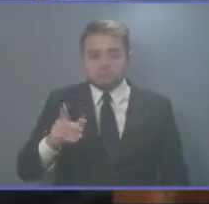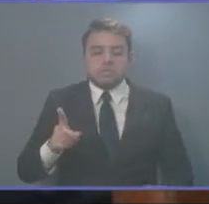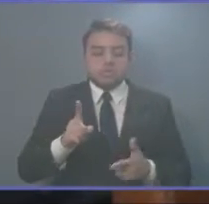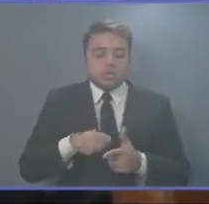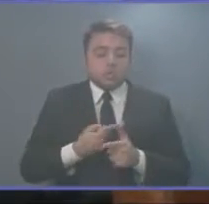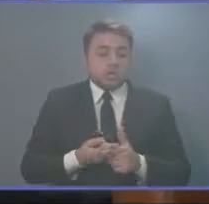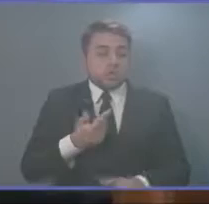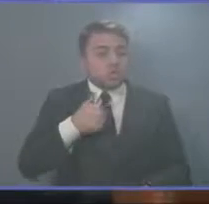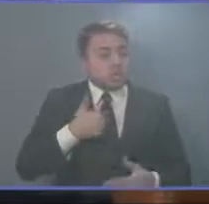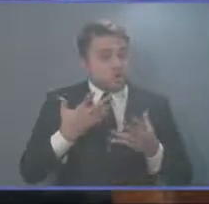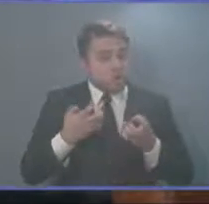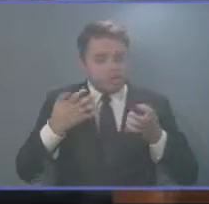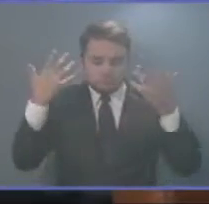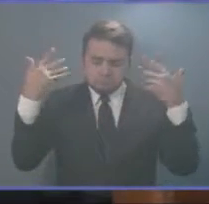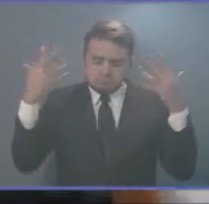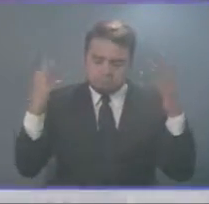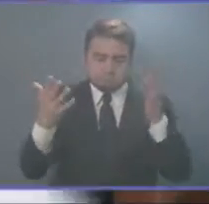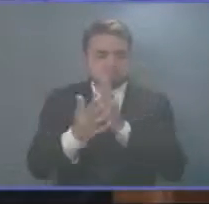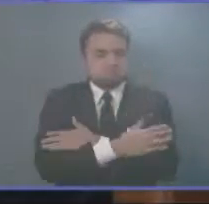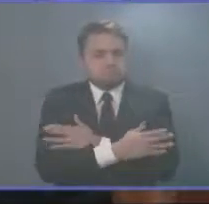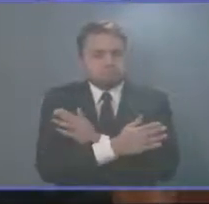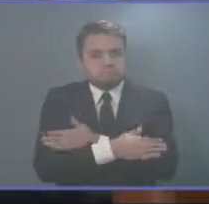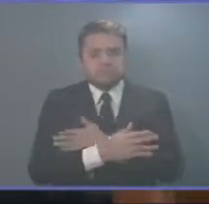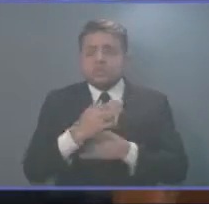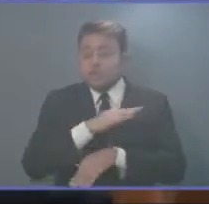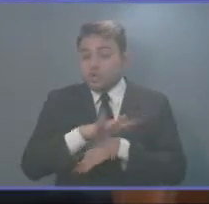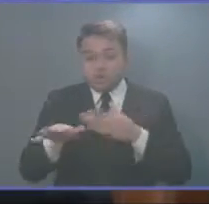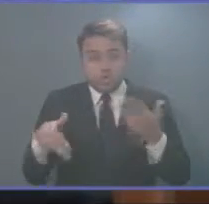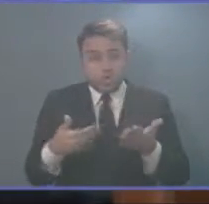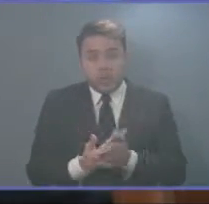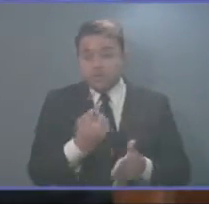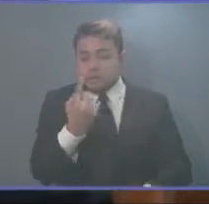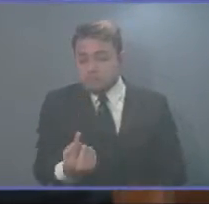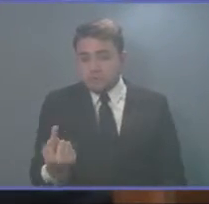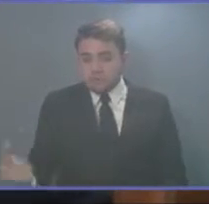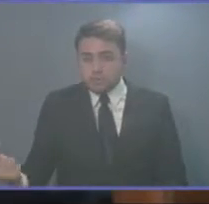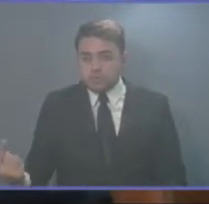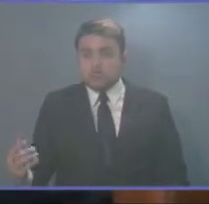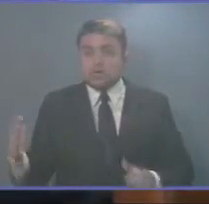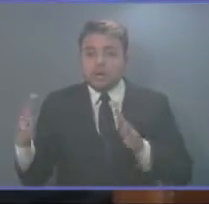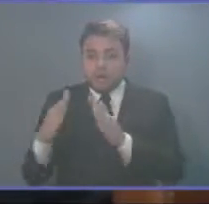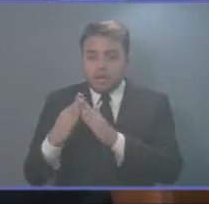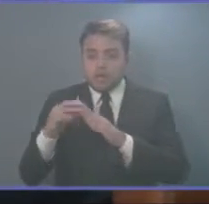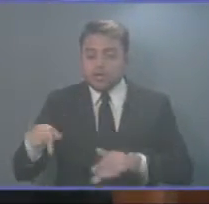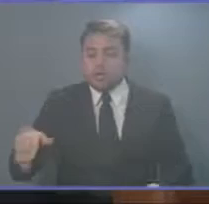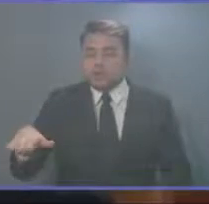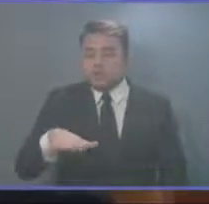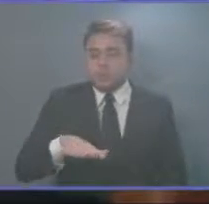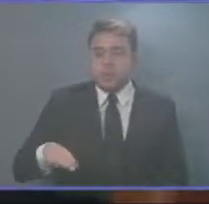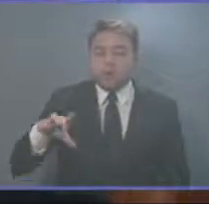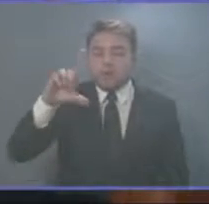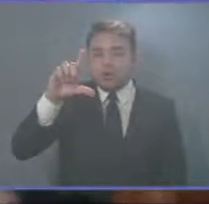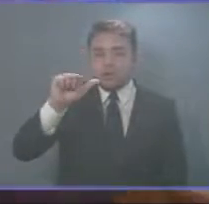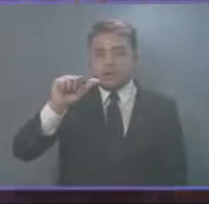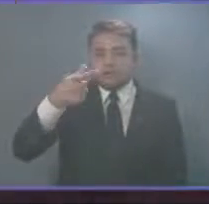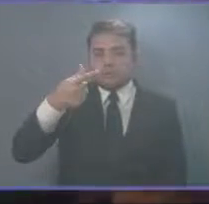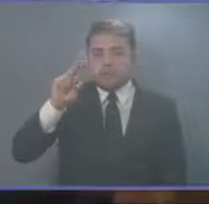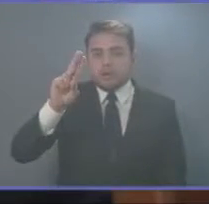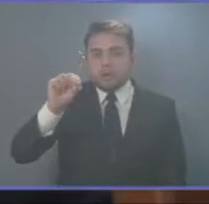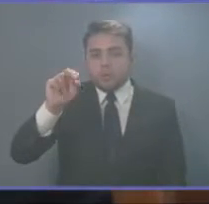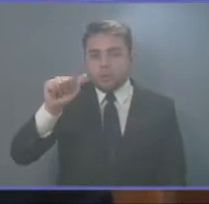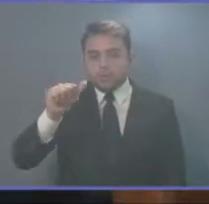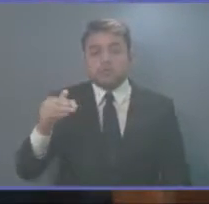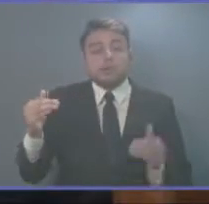del municipio de La Laguna, que bien merecido lo tienen, y que va a ser nuevamente un privilegio para nosotros